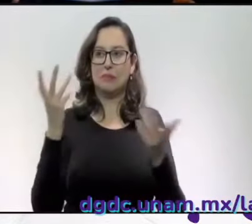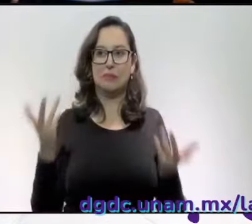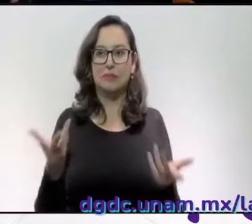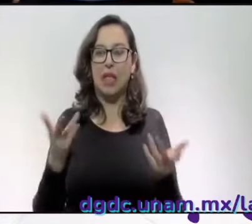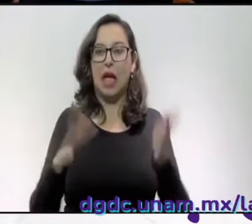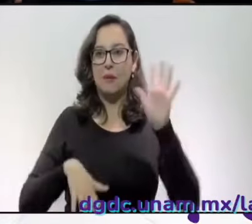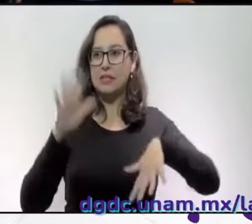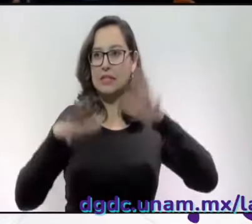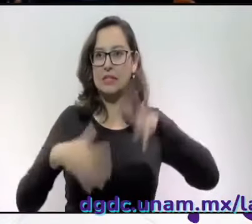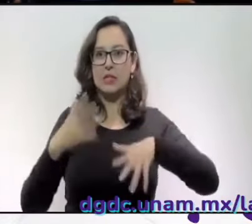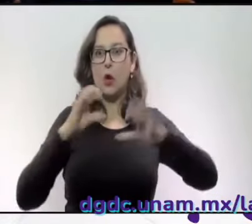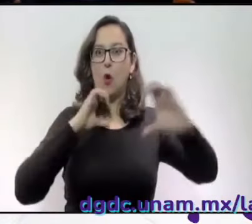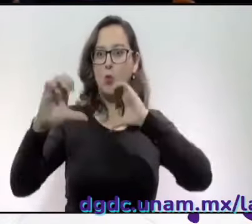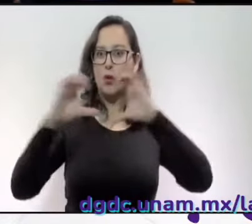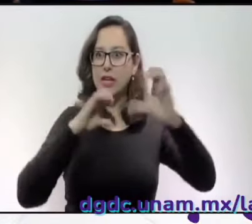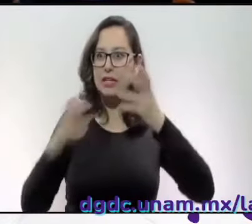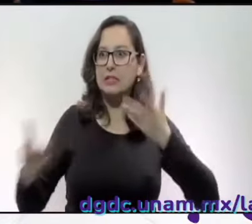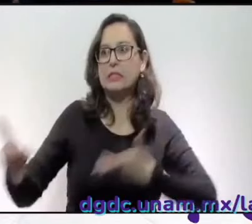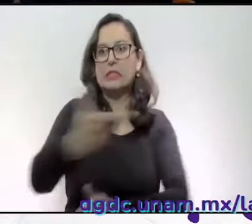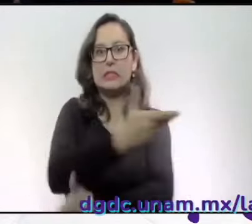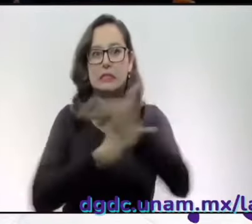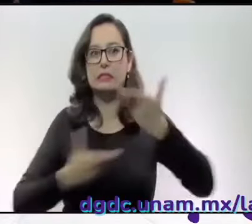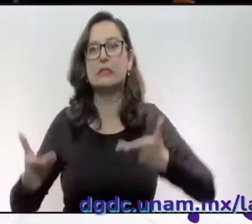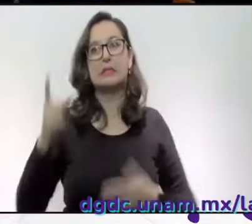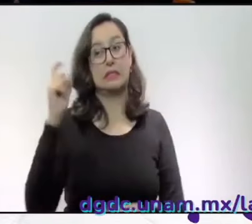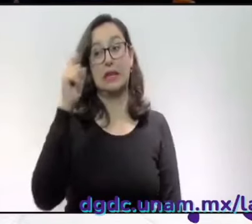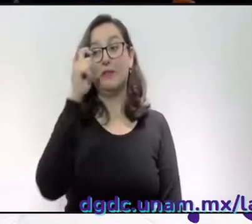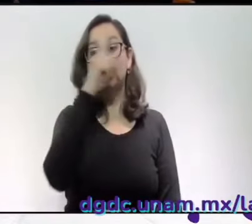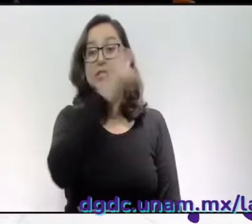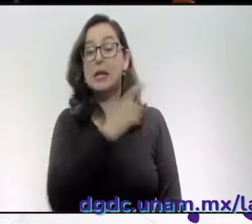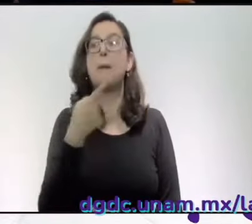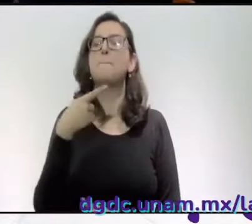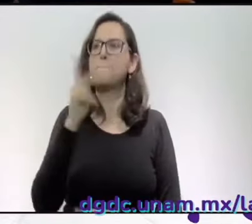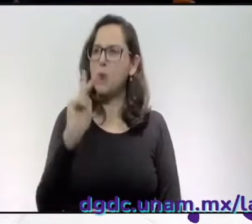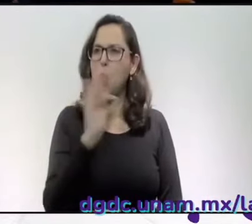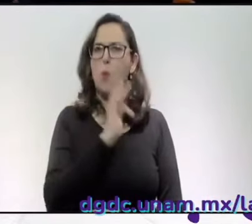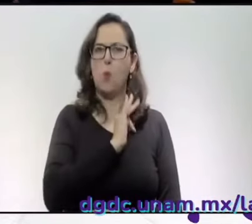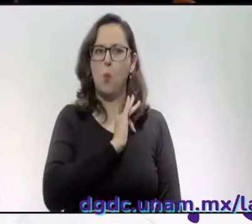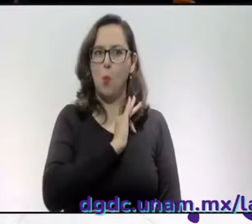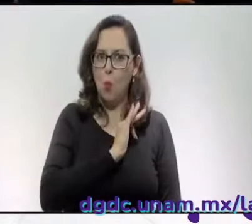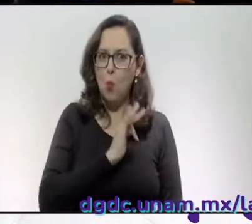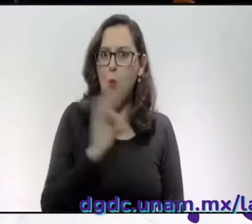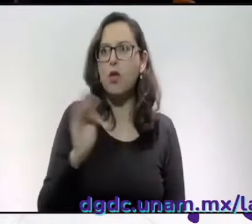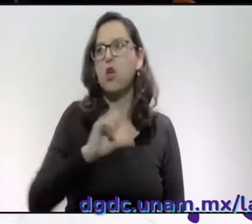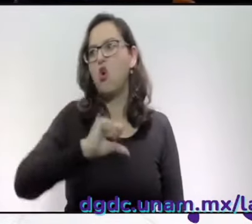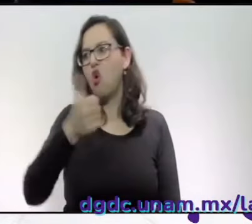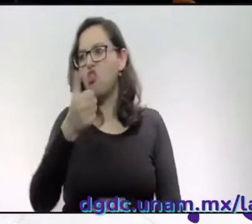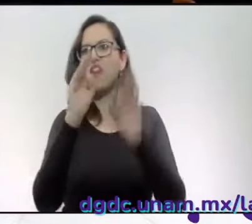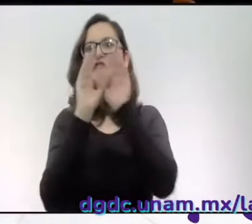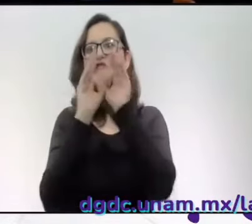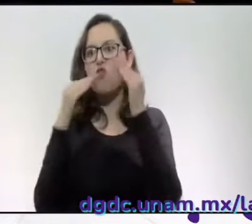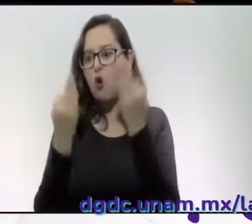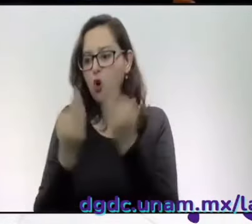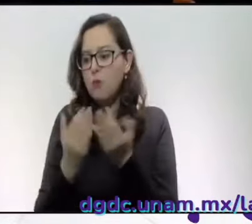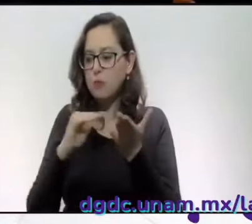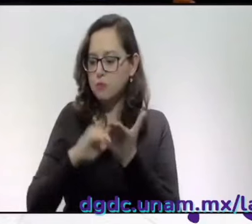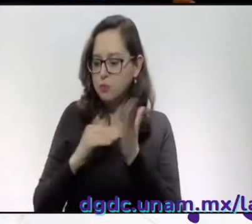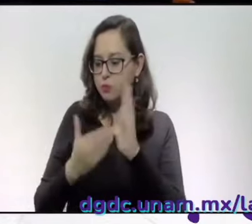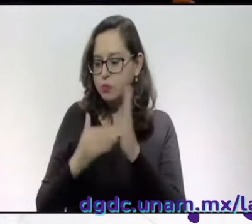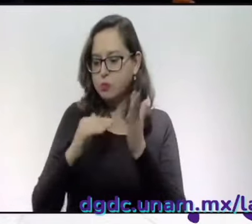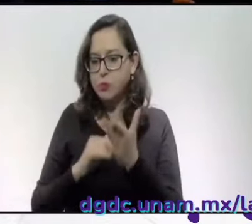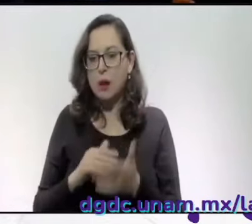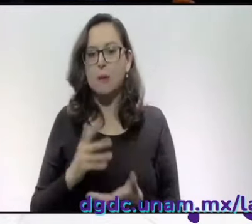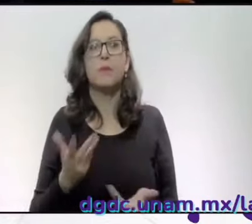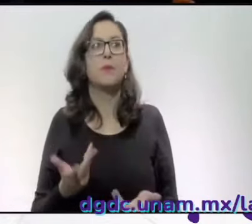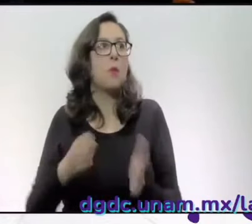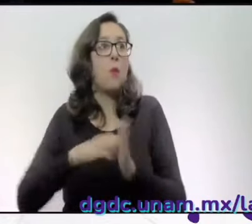bueno, se le da la vuelta. Realmente es cuestión de encontrar vínculos a través de otras herramientas, porque al final, pues es verdad que el cambio climático